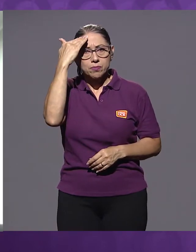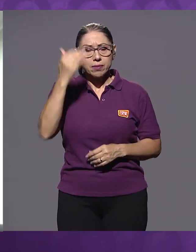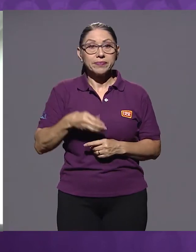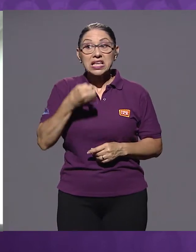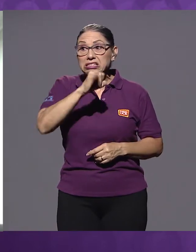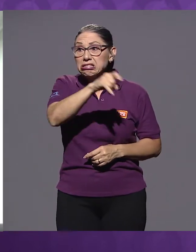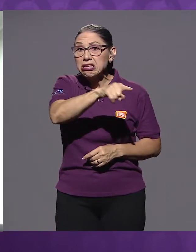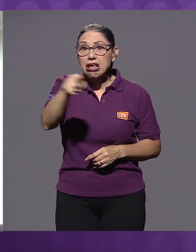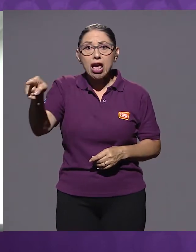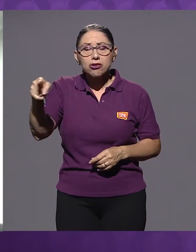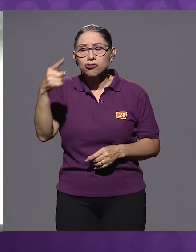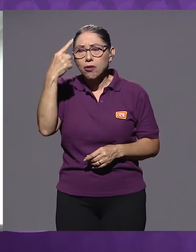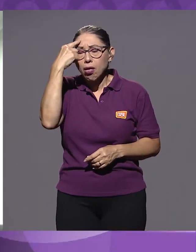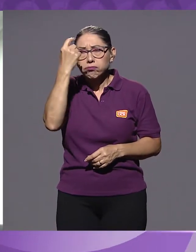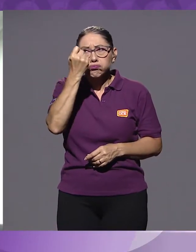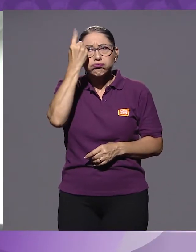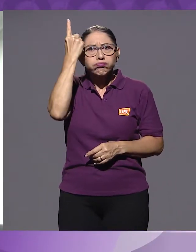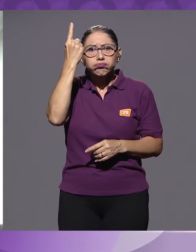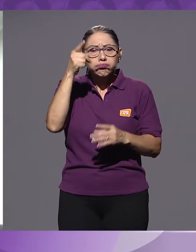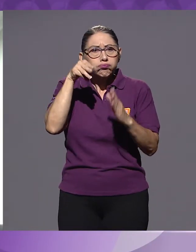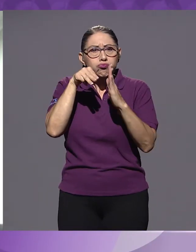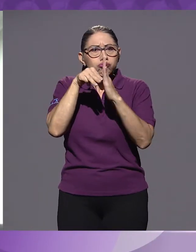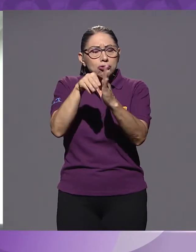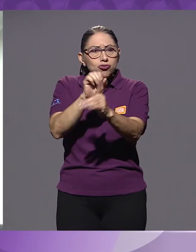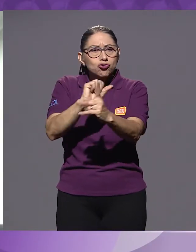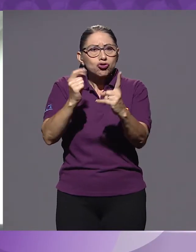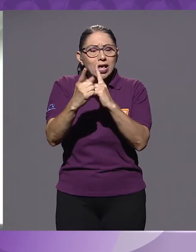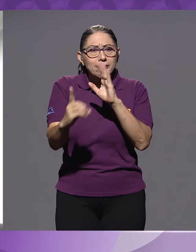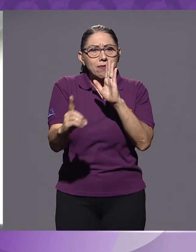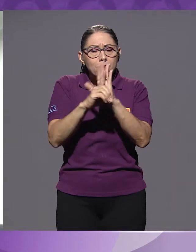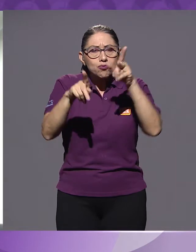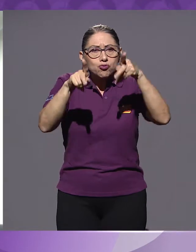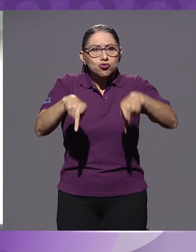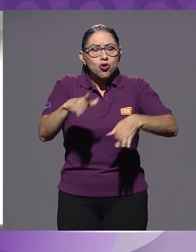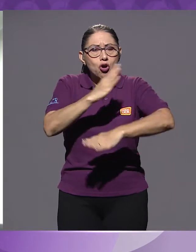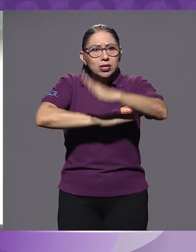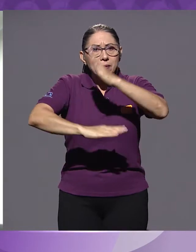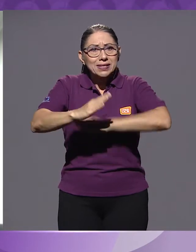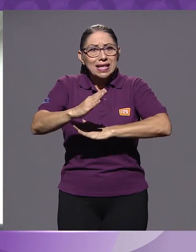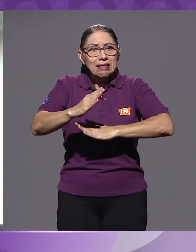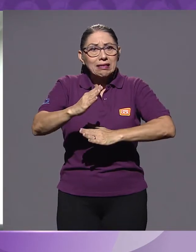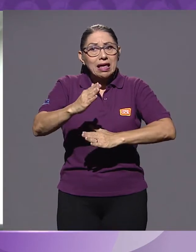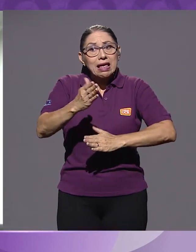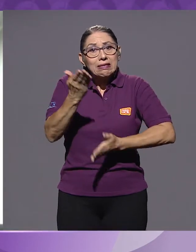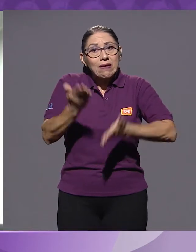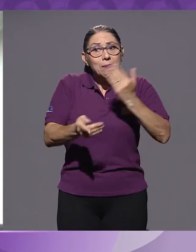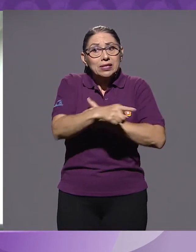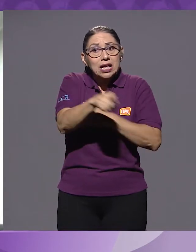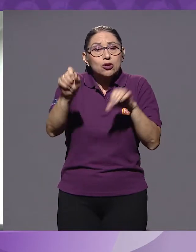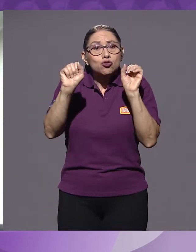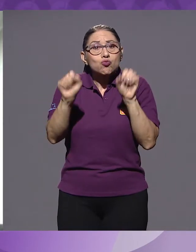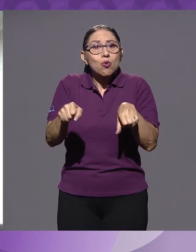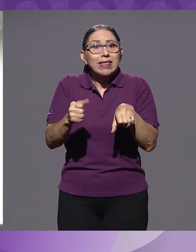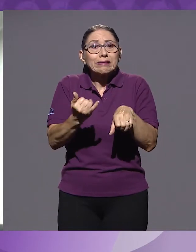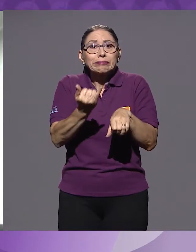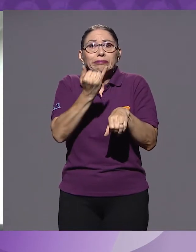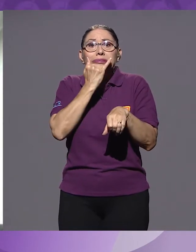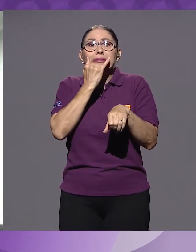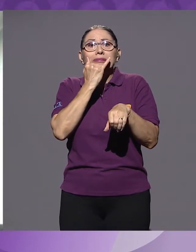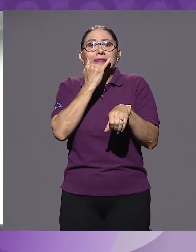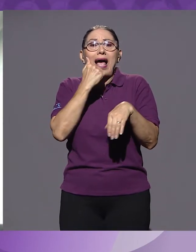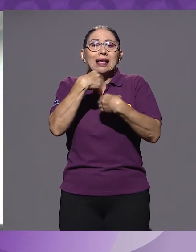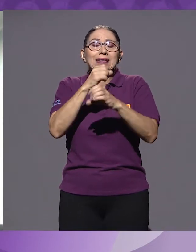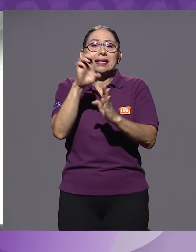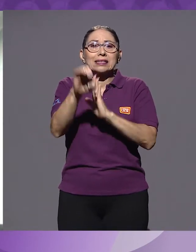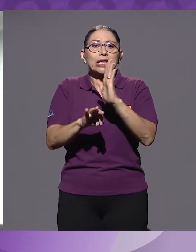no tienen un entendimiento correcto del paradigma social de derecho de personas con discapacidad, pueden caer en las trampas de estereotipar